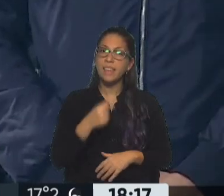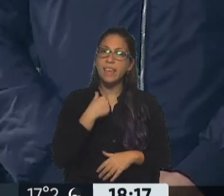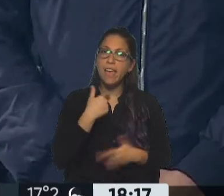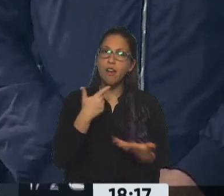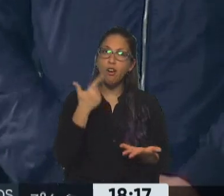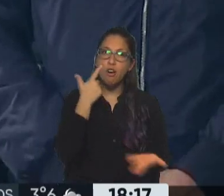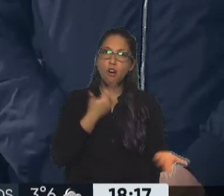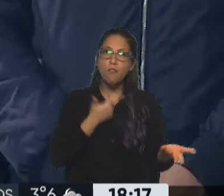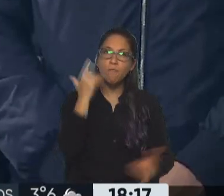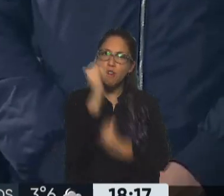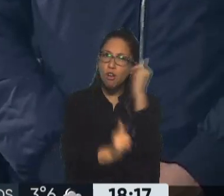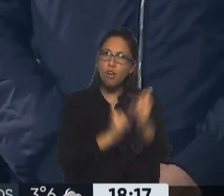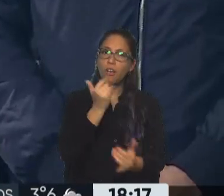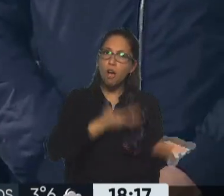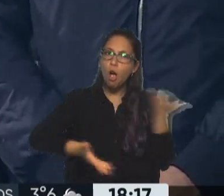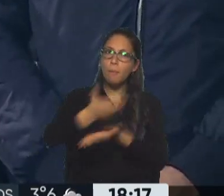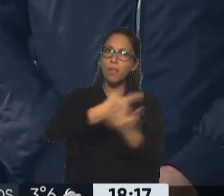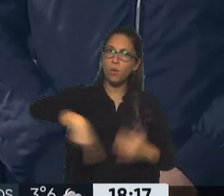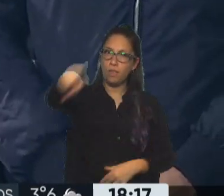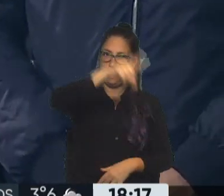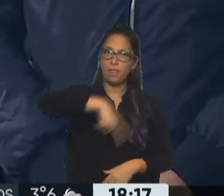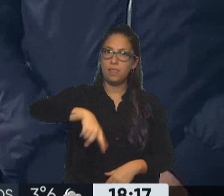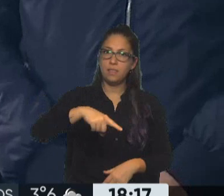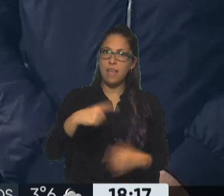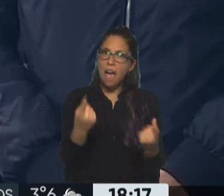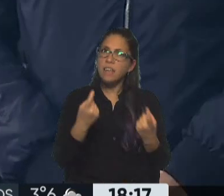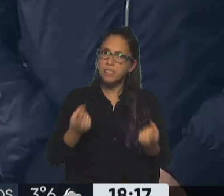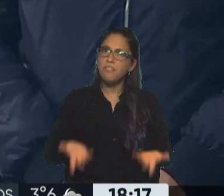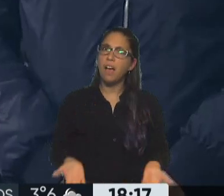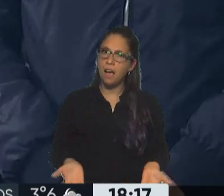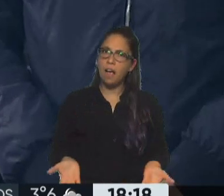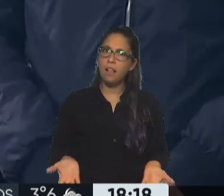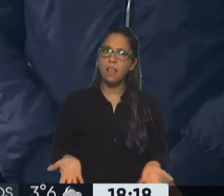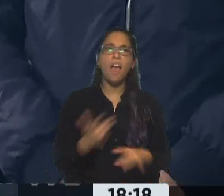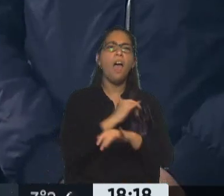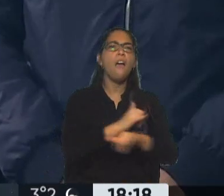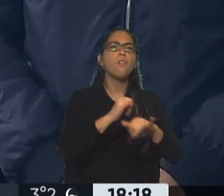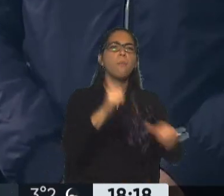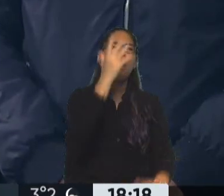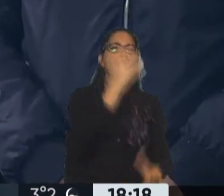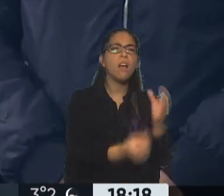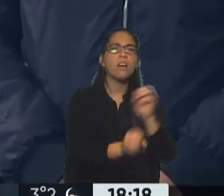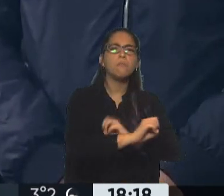compartirlo con ustedes porque es necesario, ante tanta desinformación,